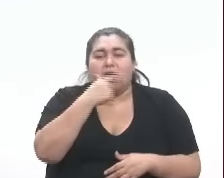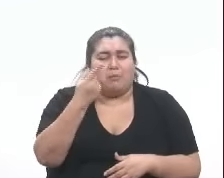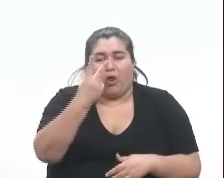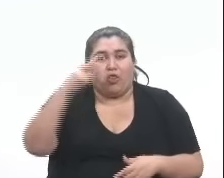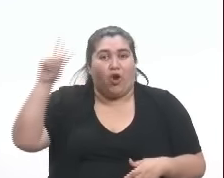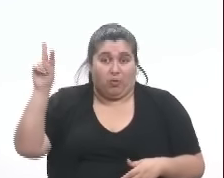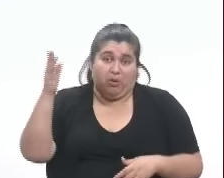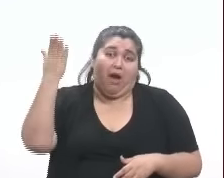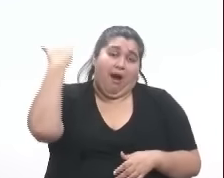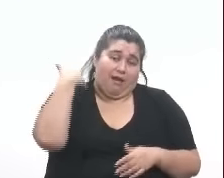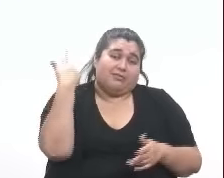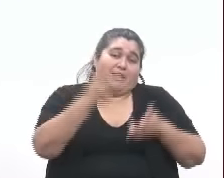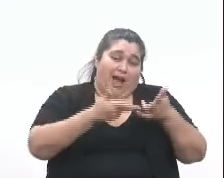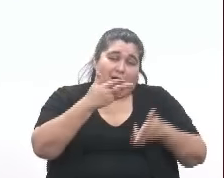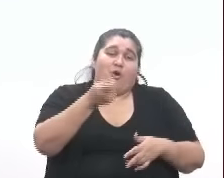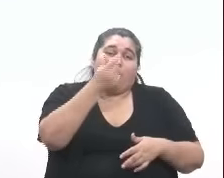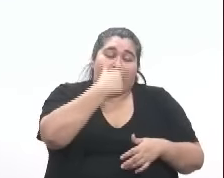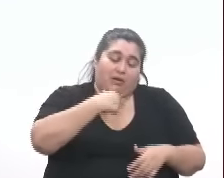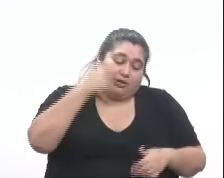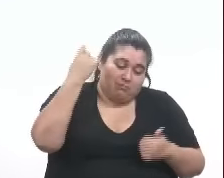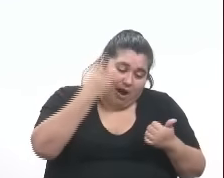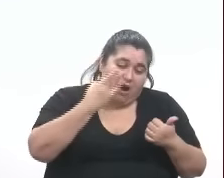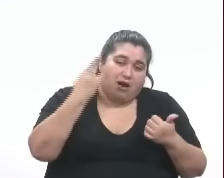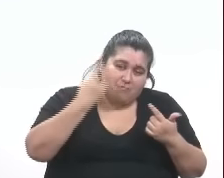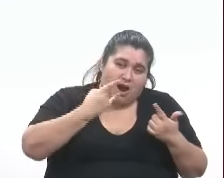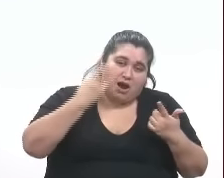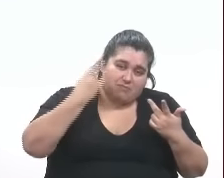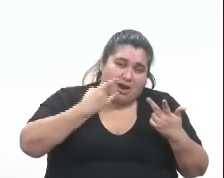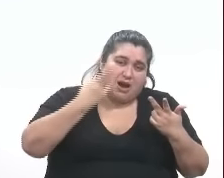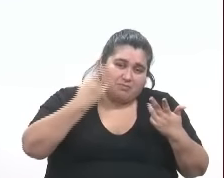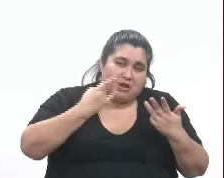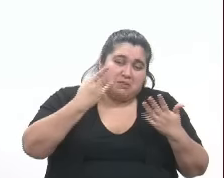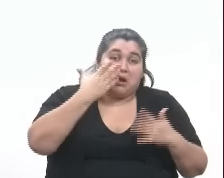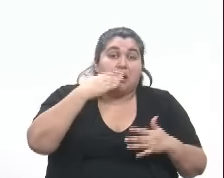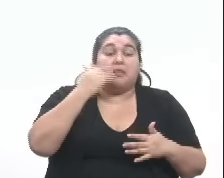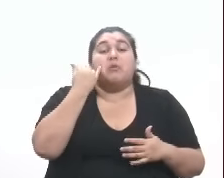así también para llegar. Mintió. ¿Y después cómo se fue?